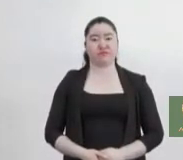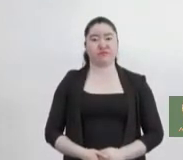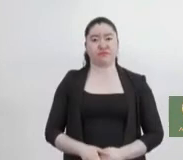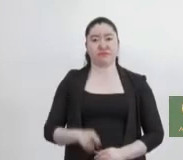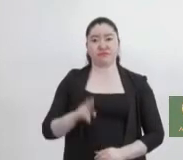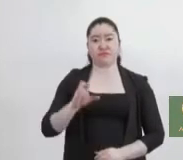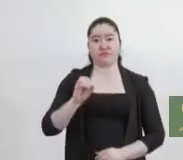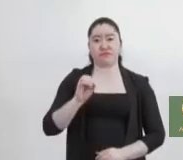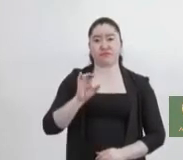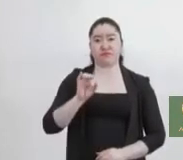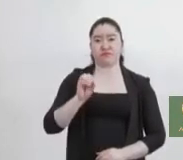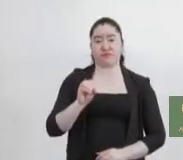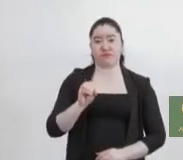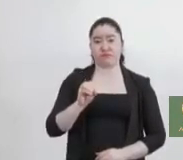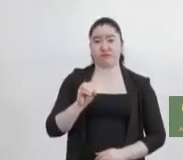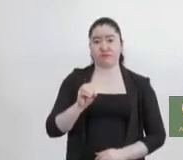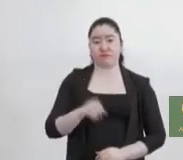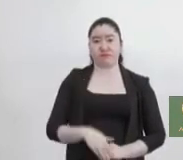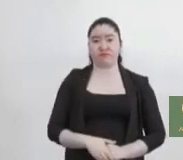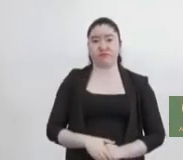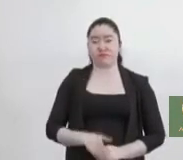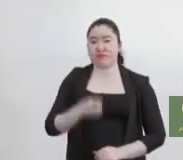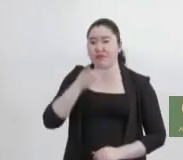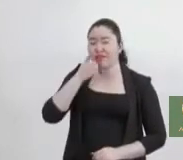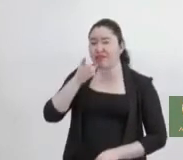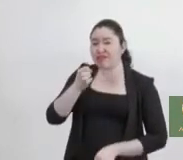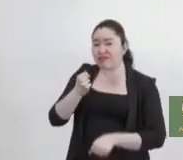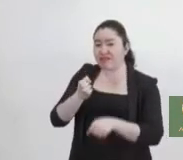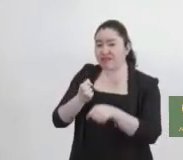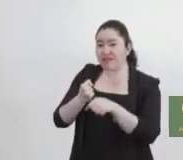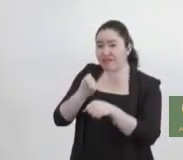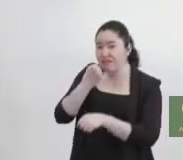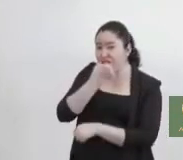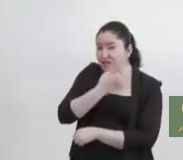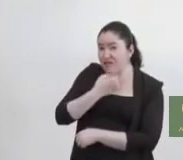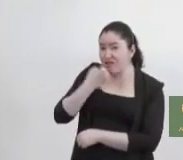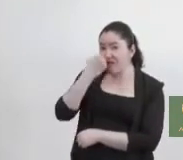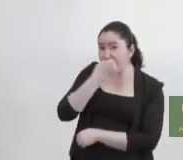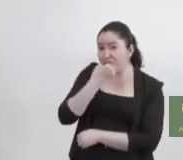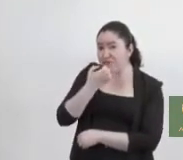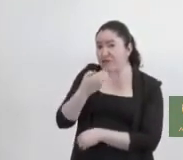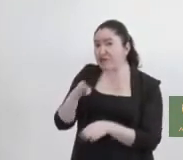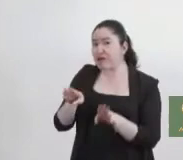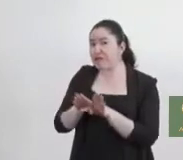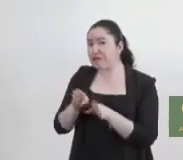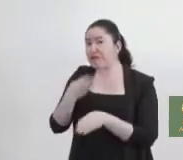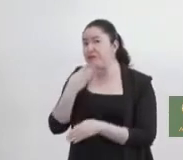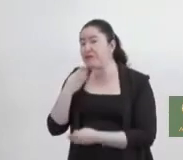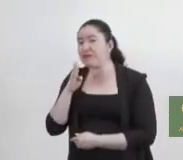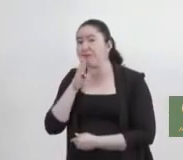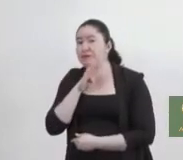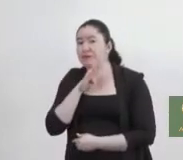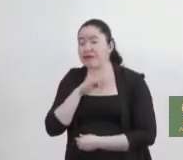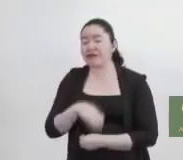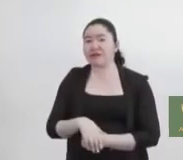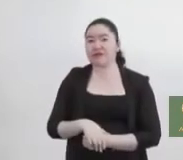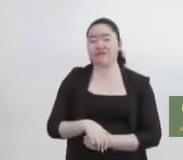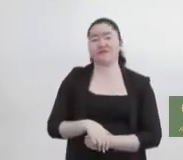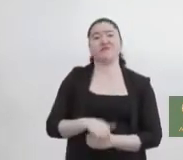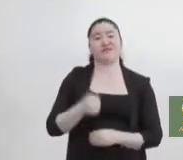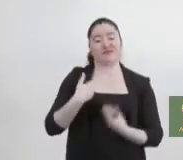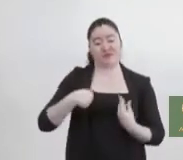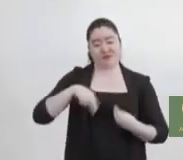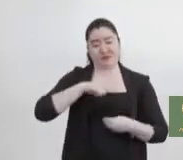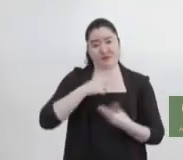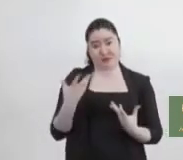¿Rocío? ¿Dices el estado de las escuelas públicas? Estamos trabajando. Justo ayer tuvimos una reunión con la Autoridad